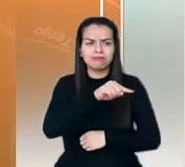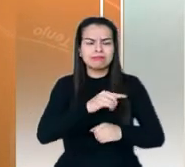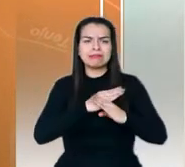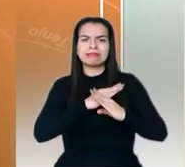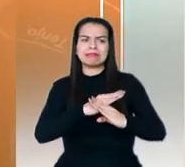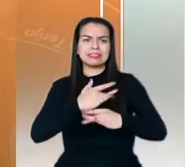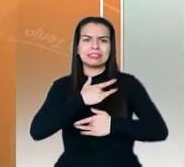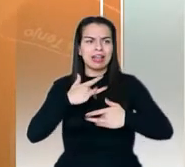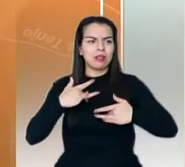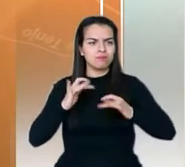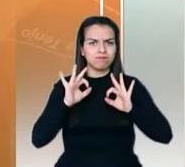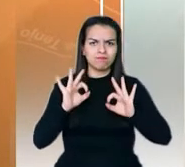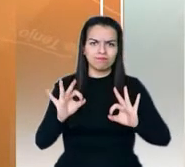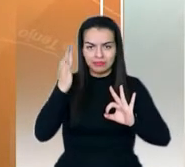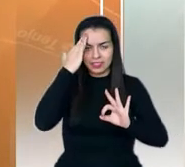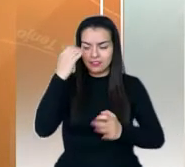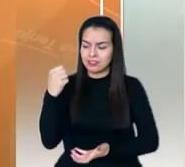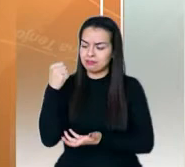recursos asignados por